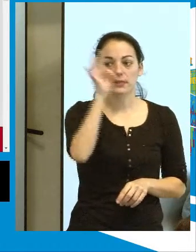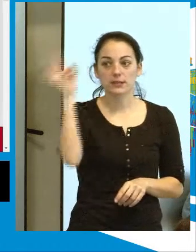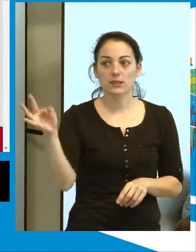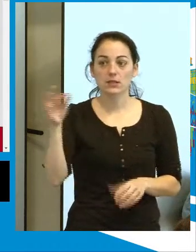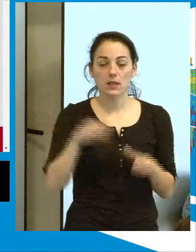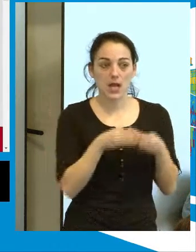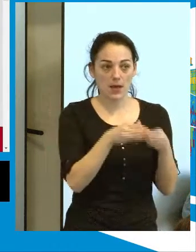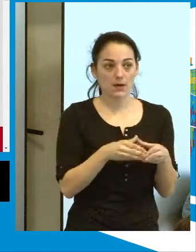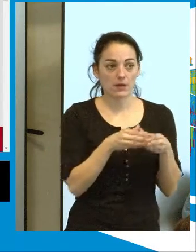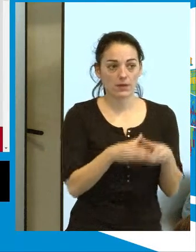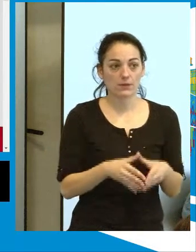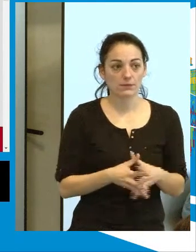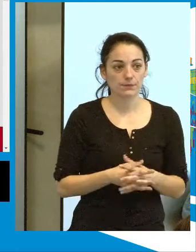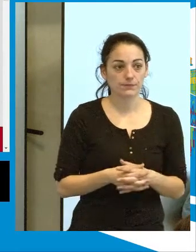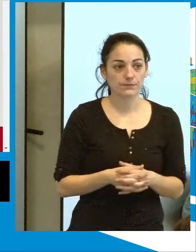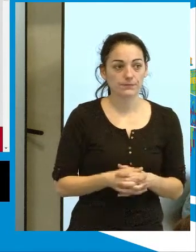navegación.